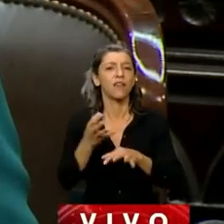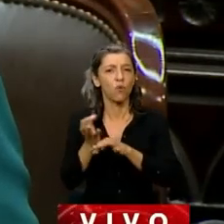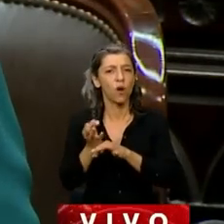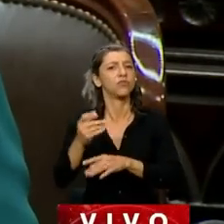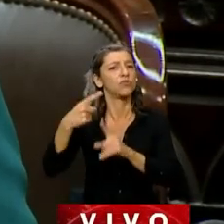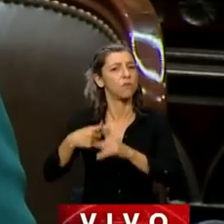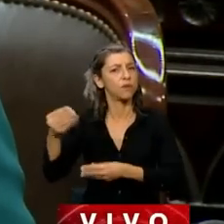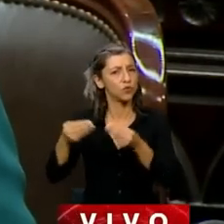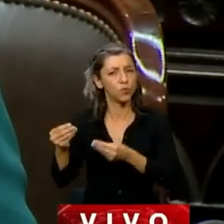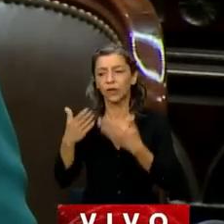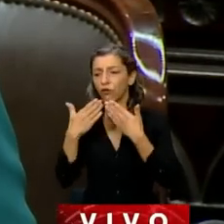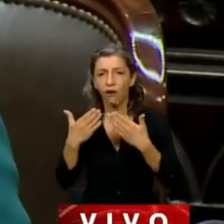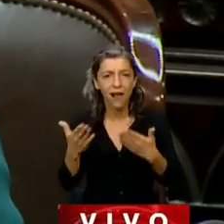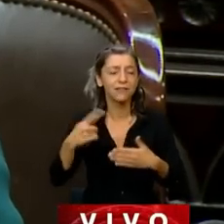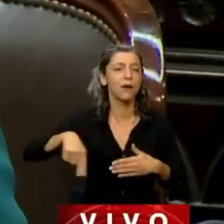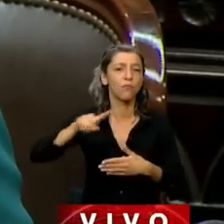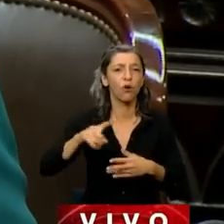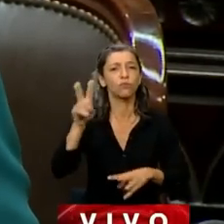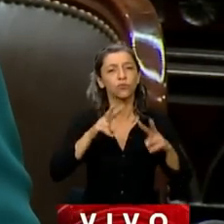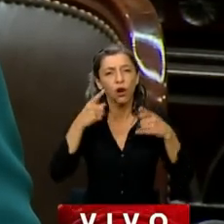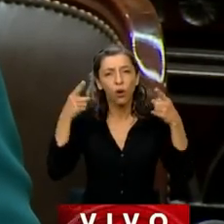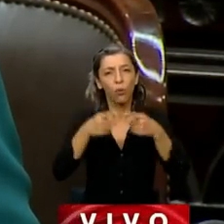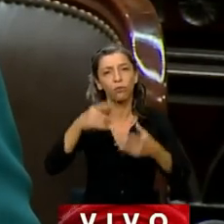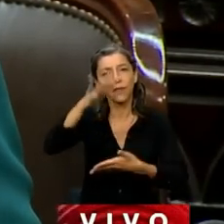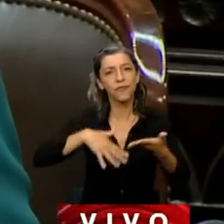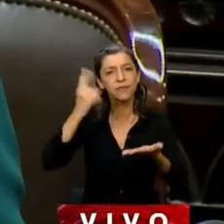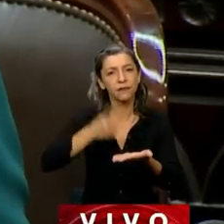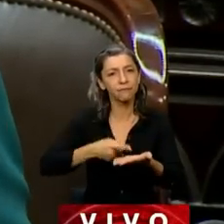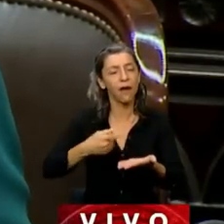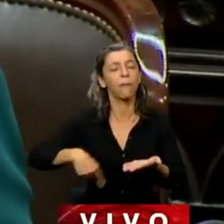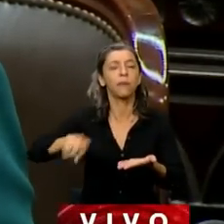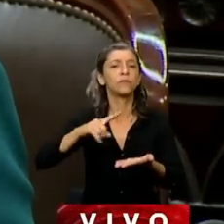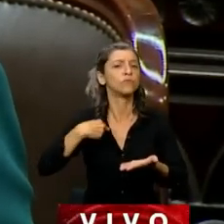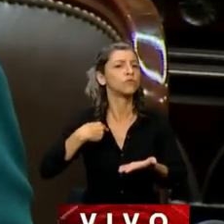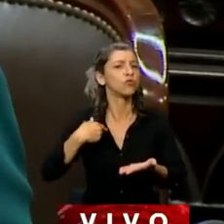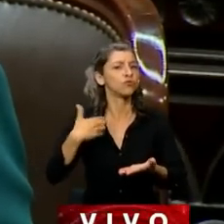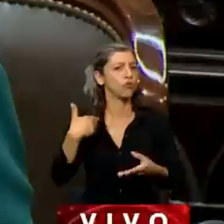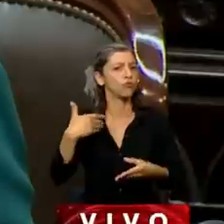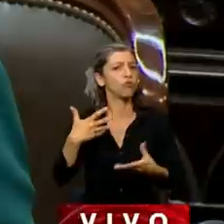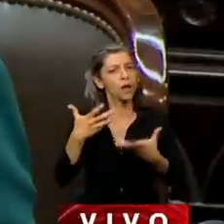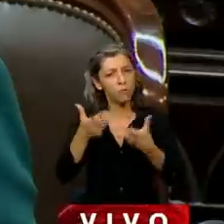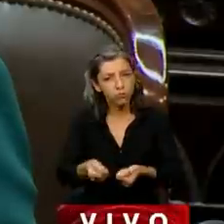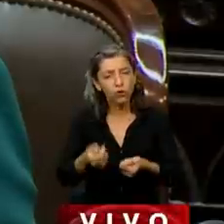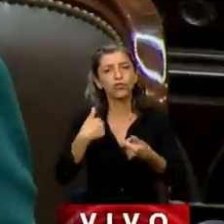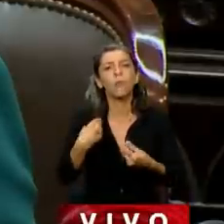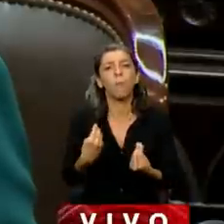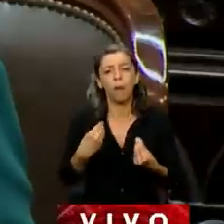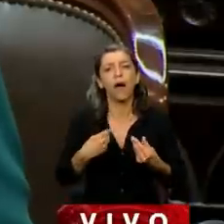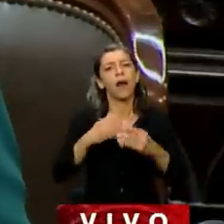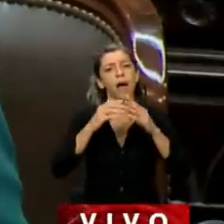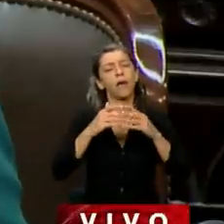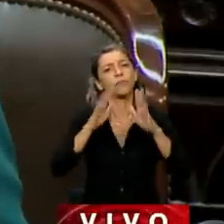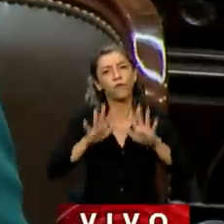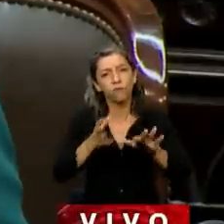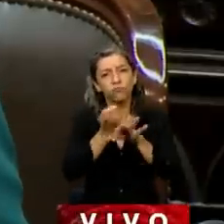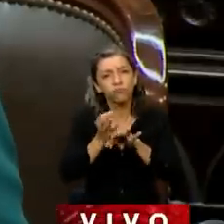llegado a un dictamen en común que vamos a acompañar de promoción en la formación y el desarrollo de la